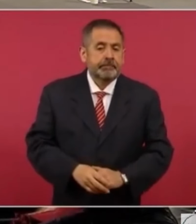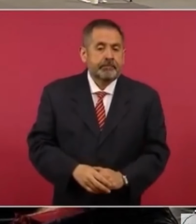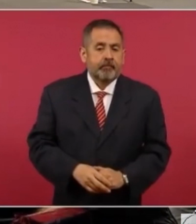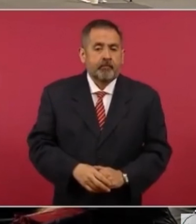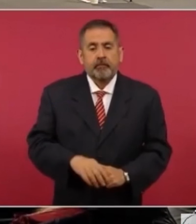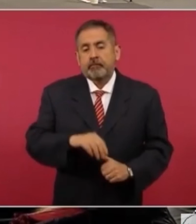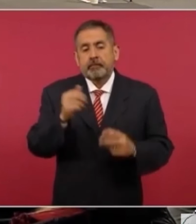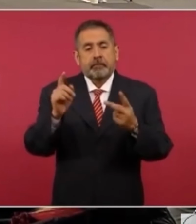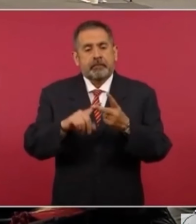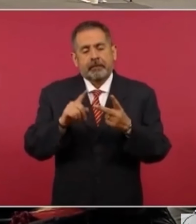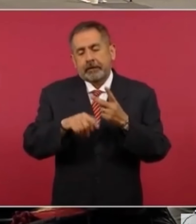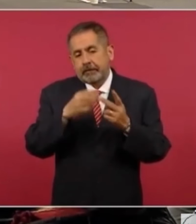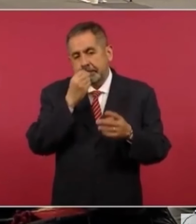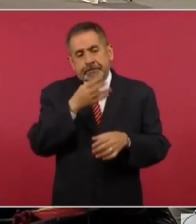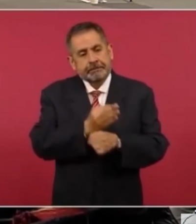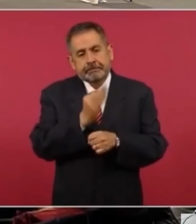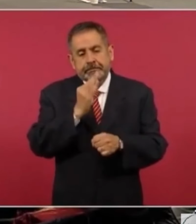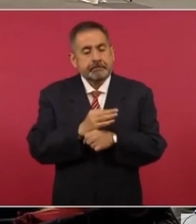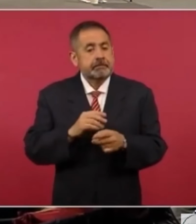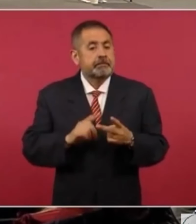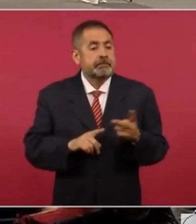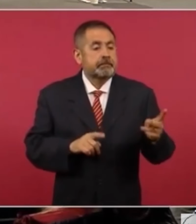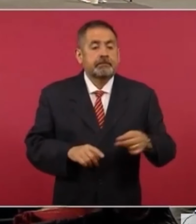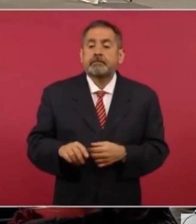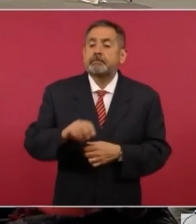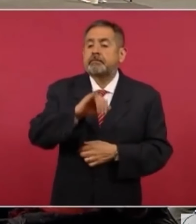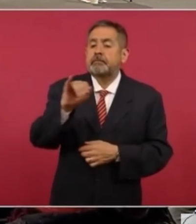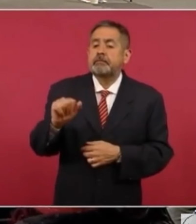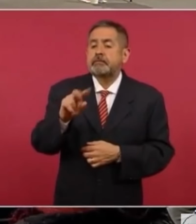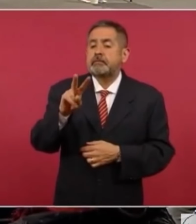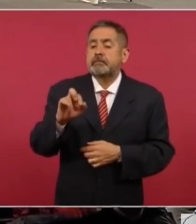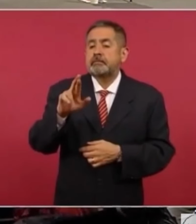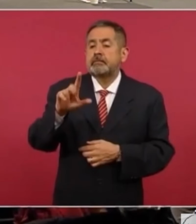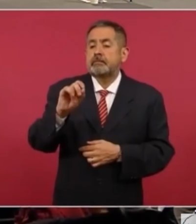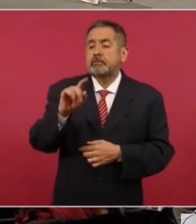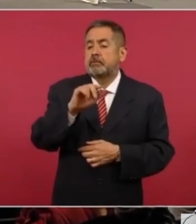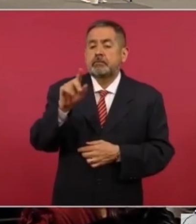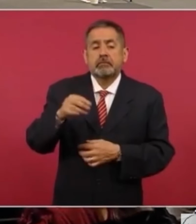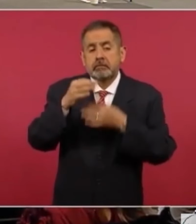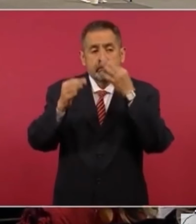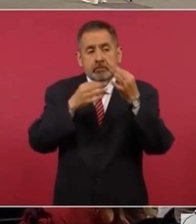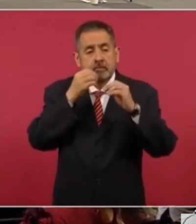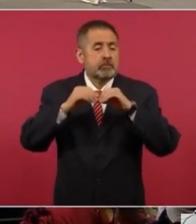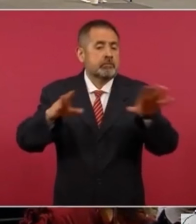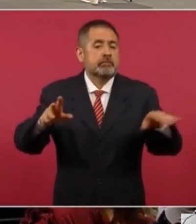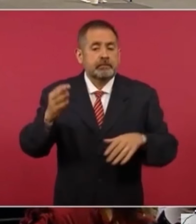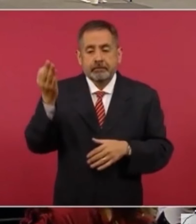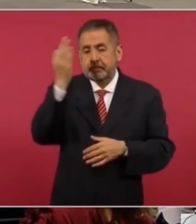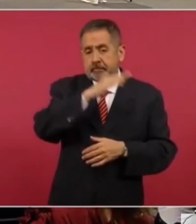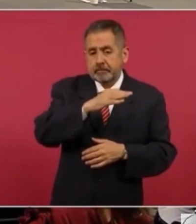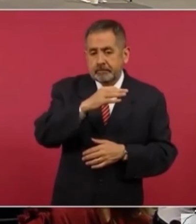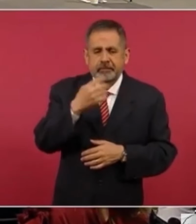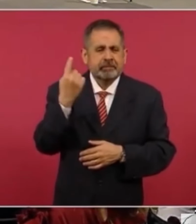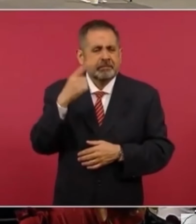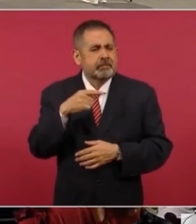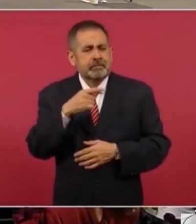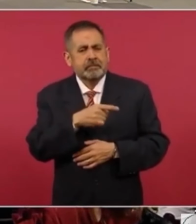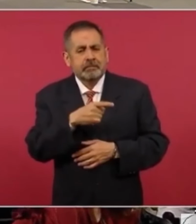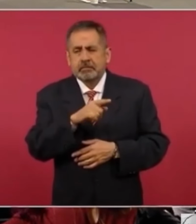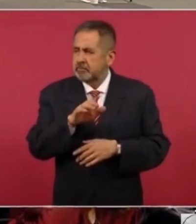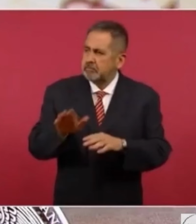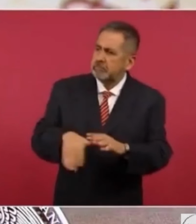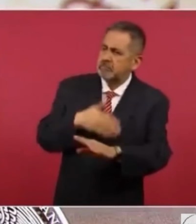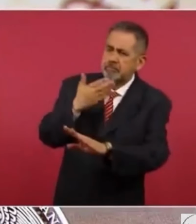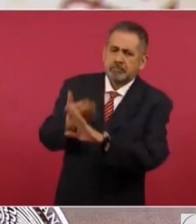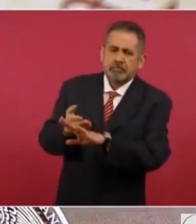bastante divertida. Javier Lozano Alarcón difunde noticias falsas para pegarle al